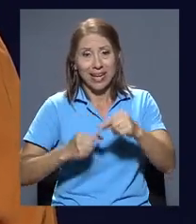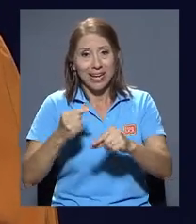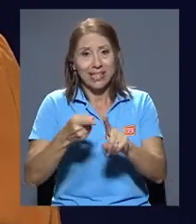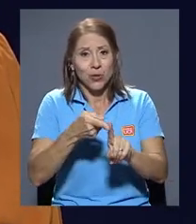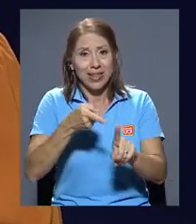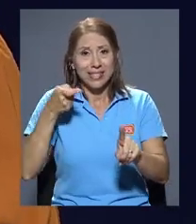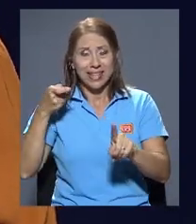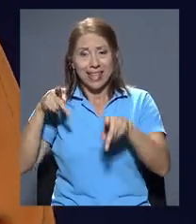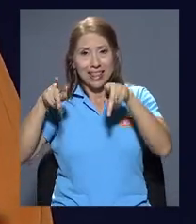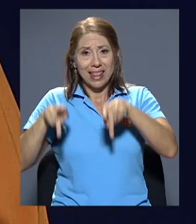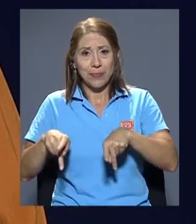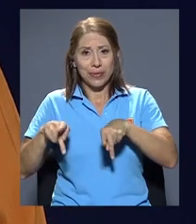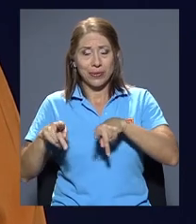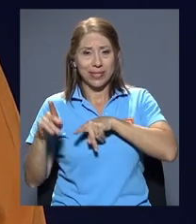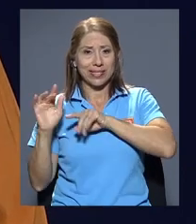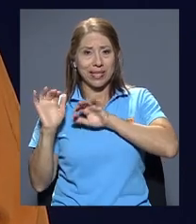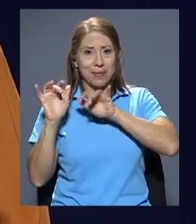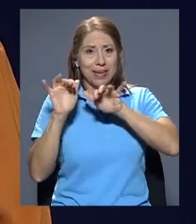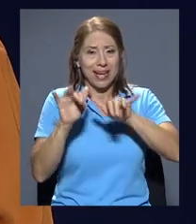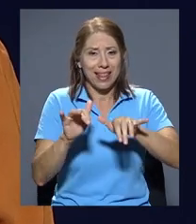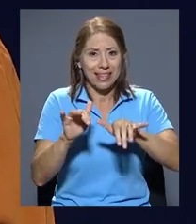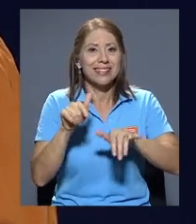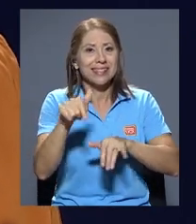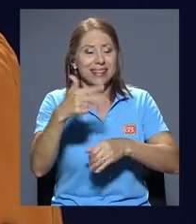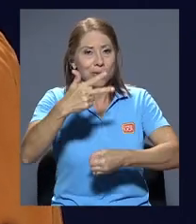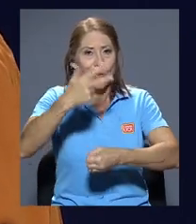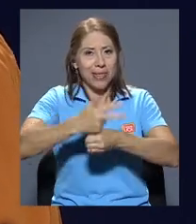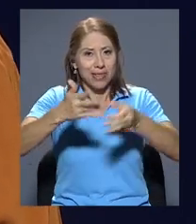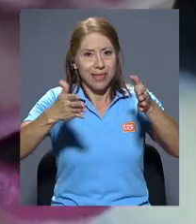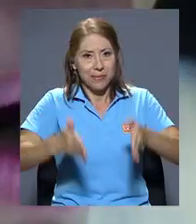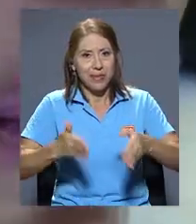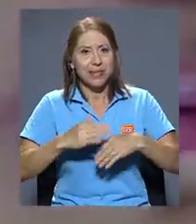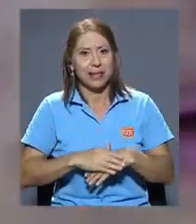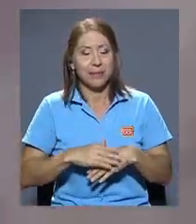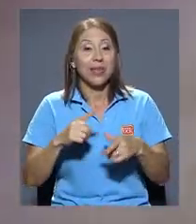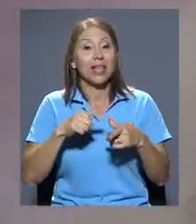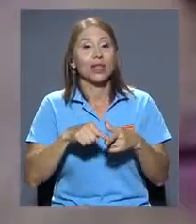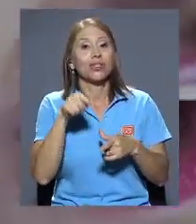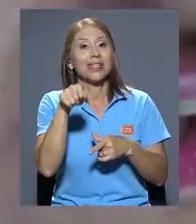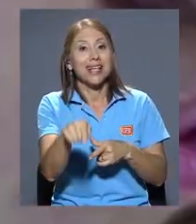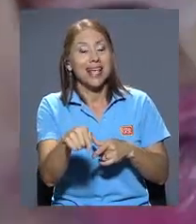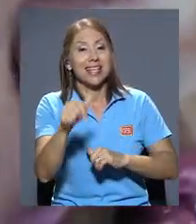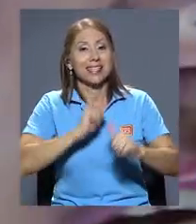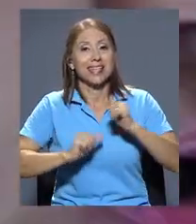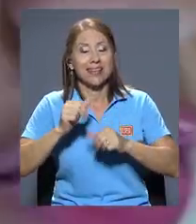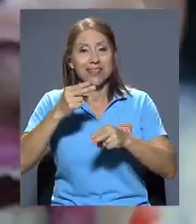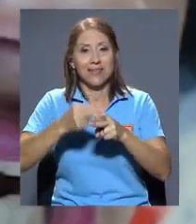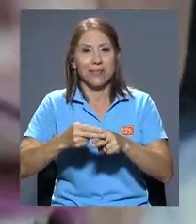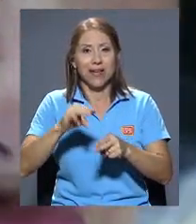y guatemalteca. Entonces, ella es interpretada por Magdalena Morales, una